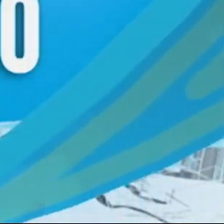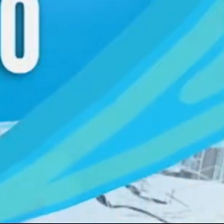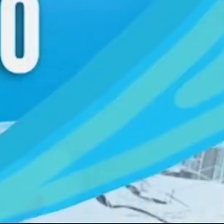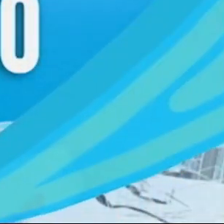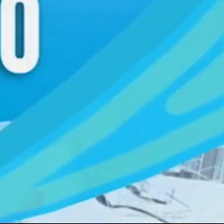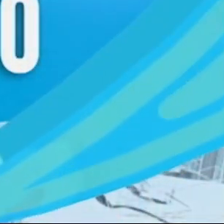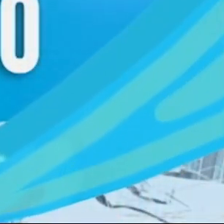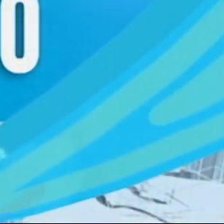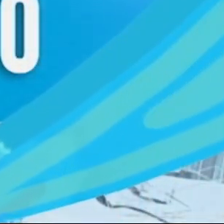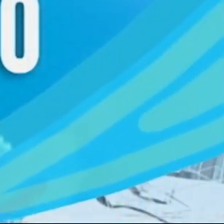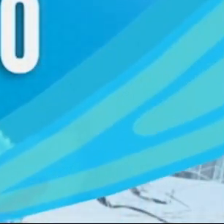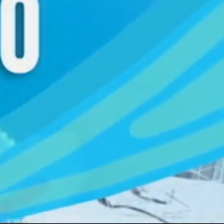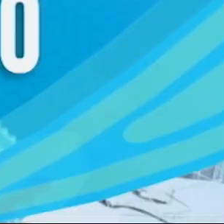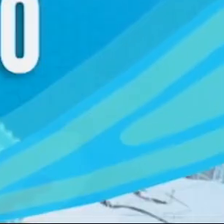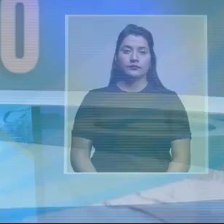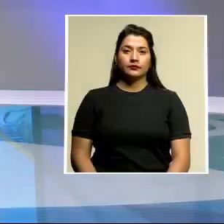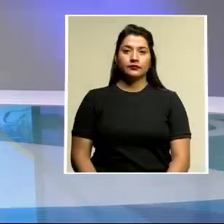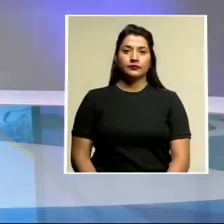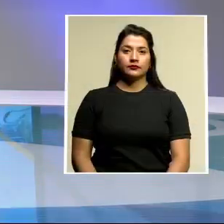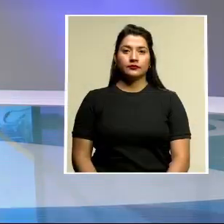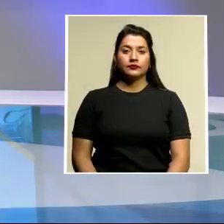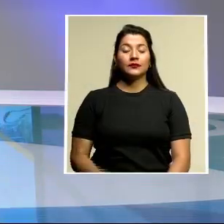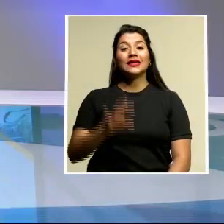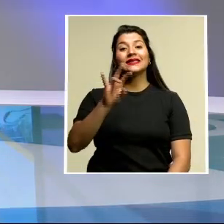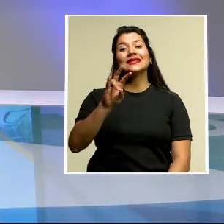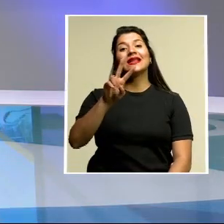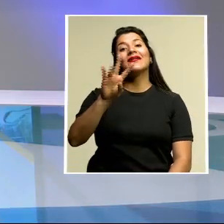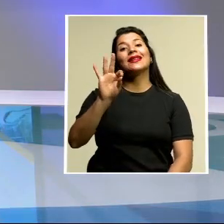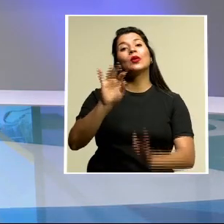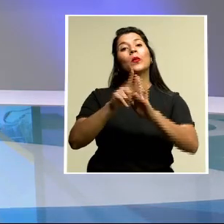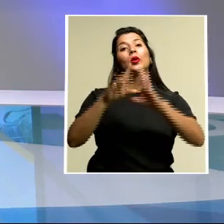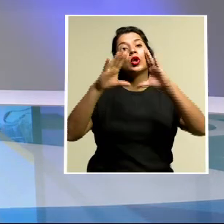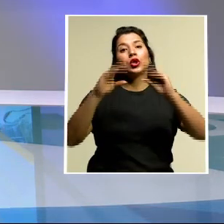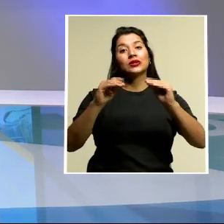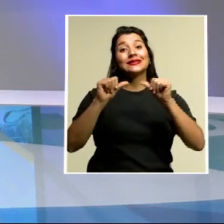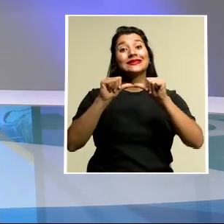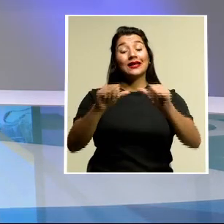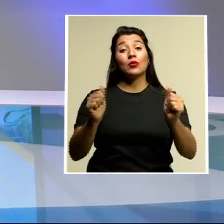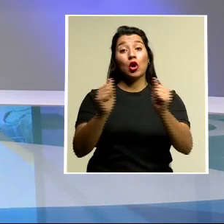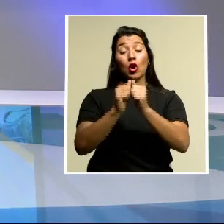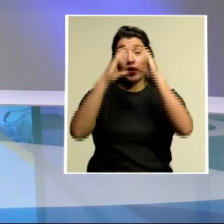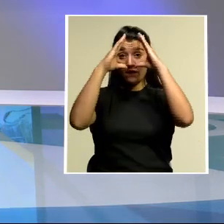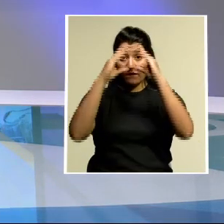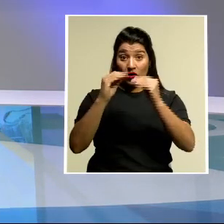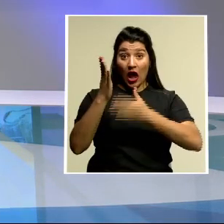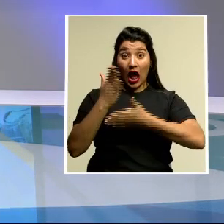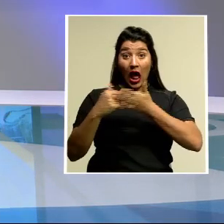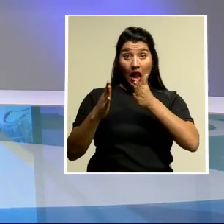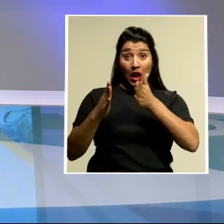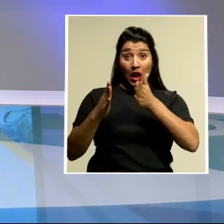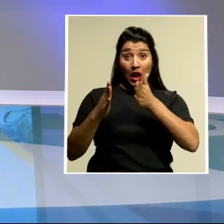repaso por los hitos en la historia de la representación parlamentaria. Animales políticos. Este 11